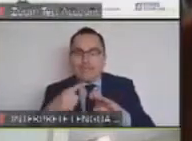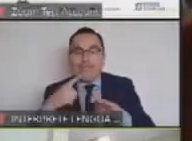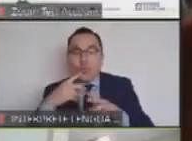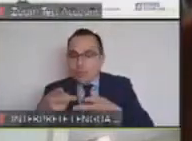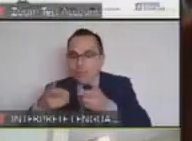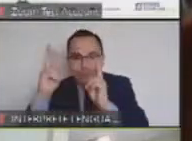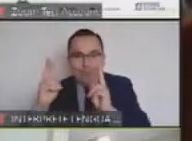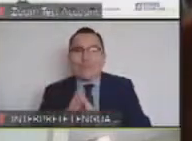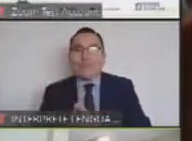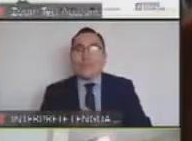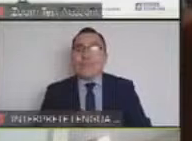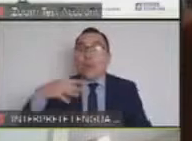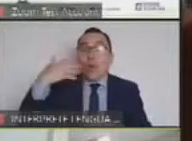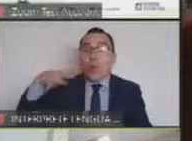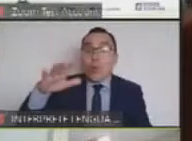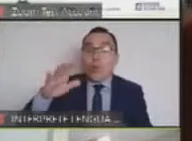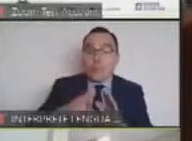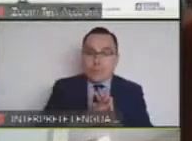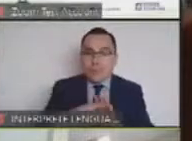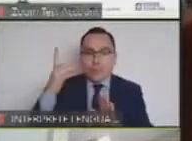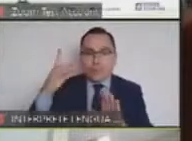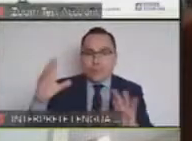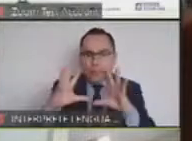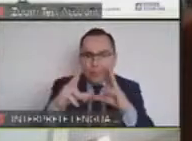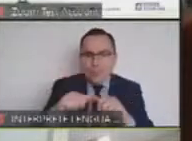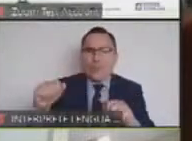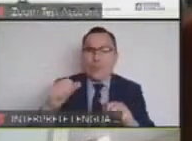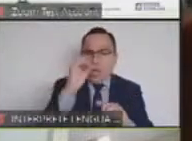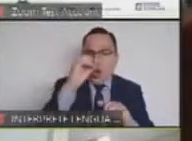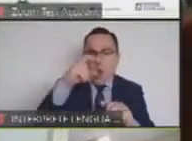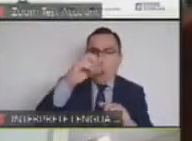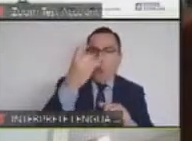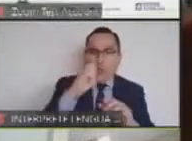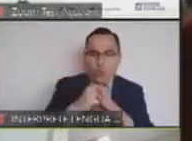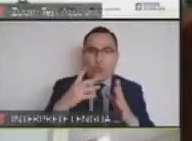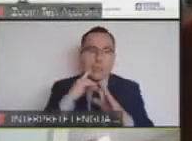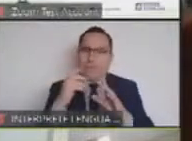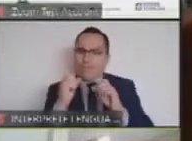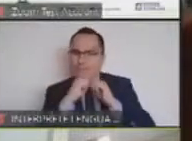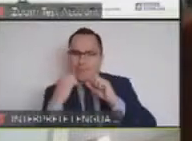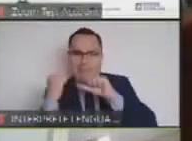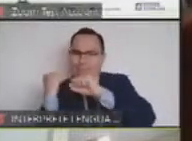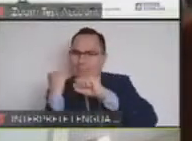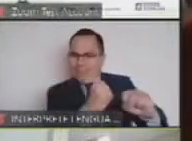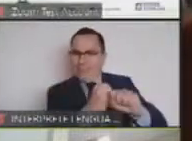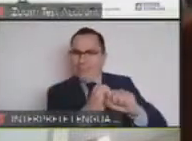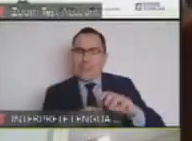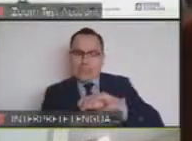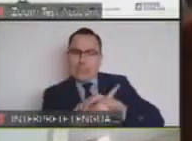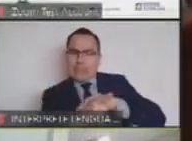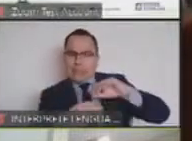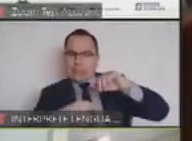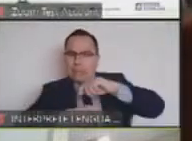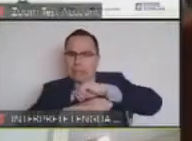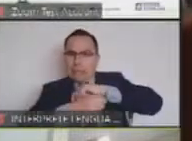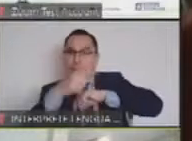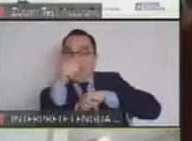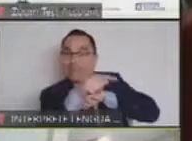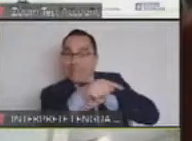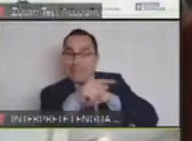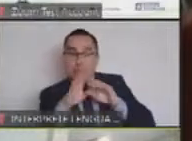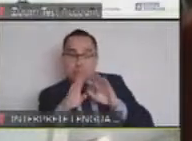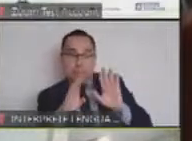Como señala el prefacio de la Convención de las Naciones Unidas contra la Corrupción, también